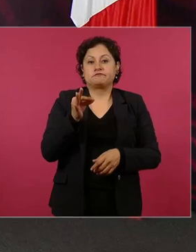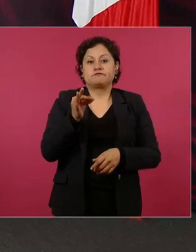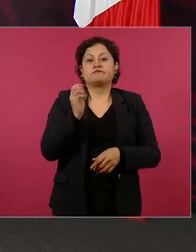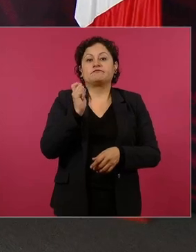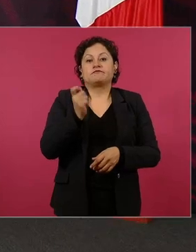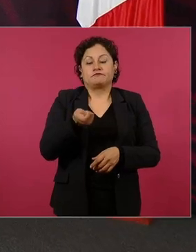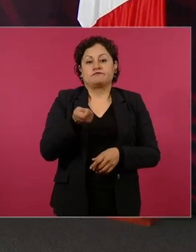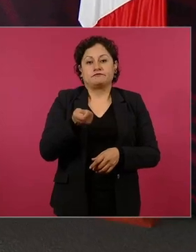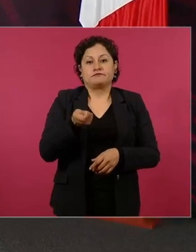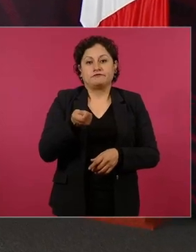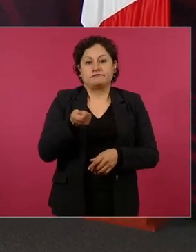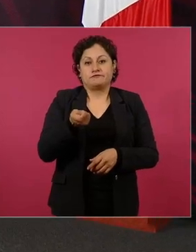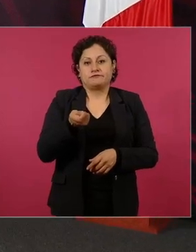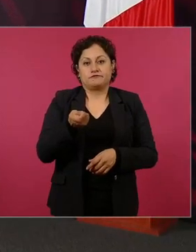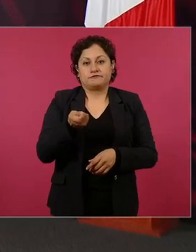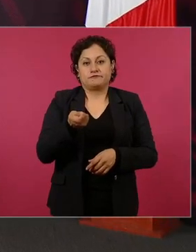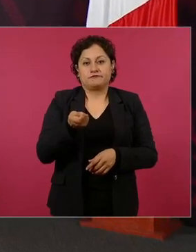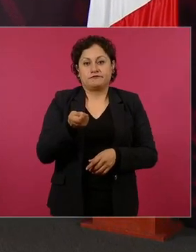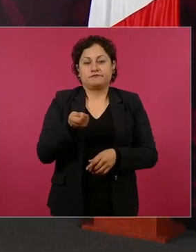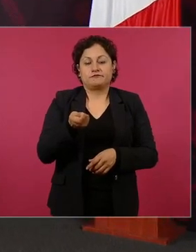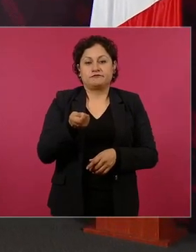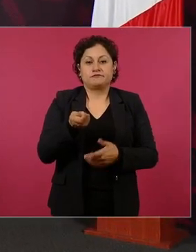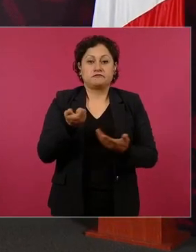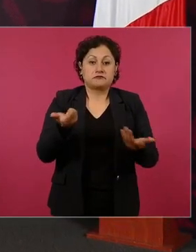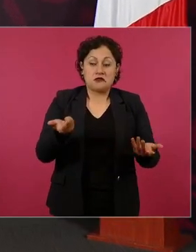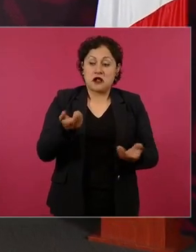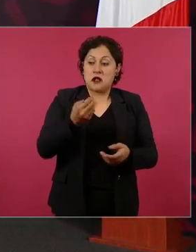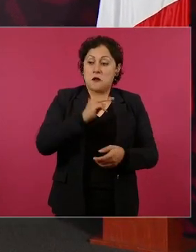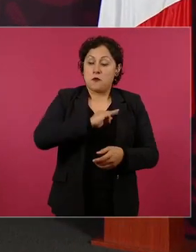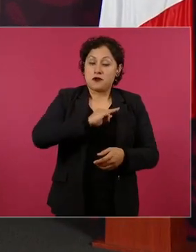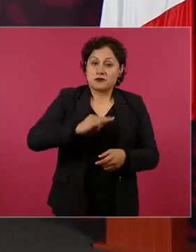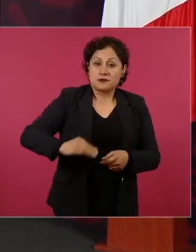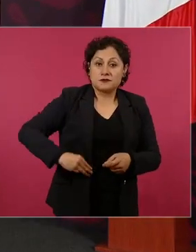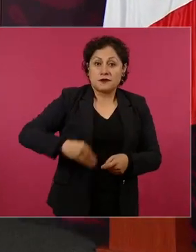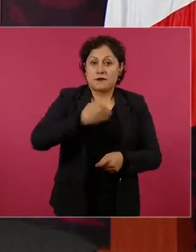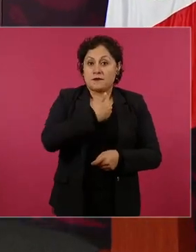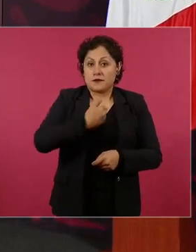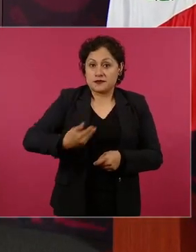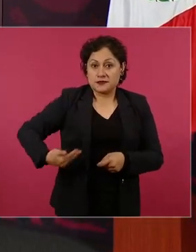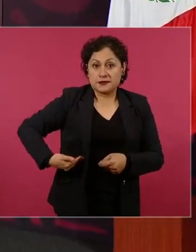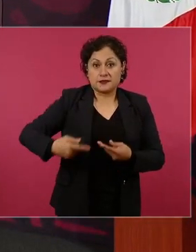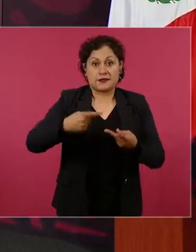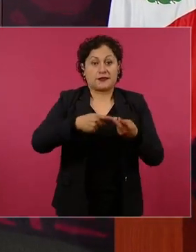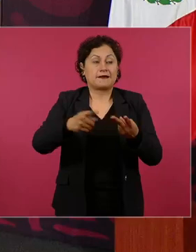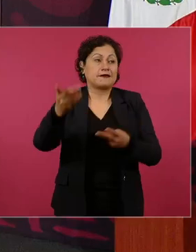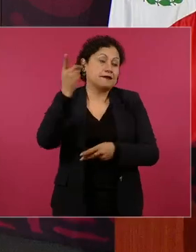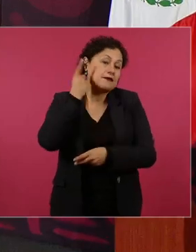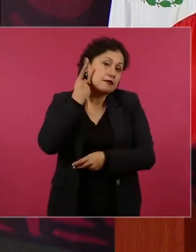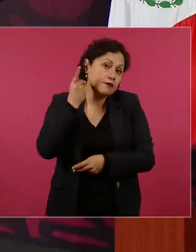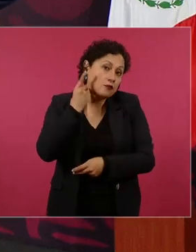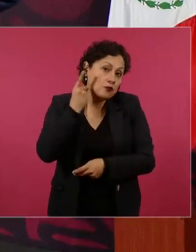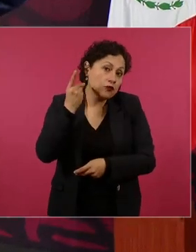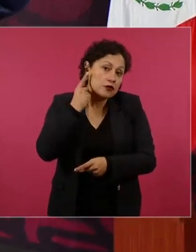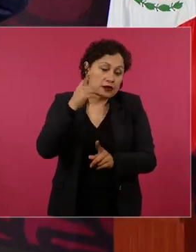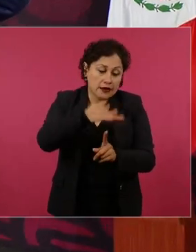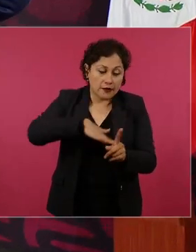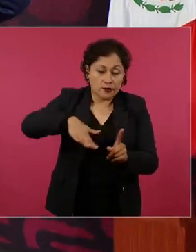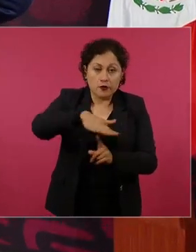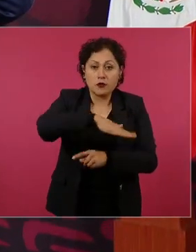más de la mitad de los presidentes municipales, congresos locales, diputados